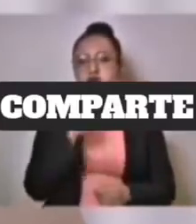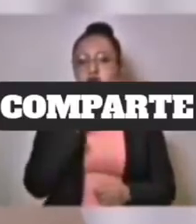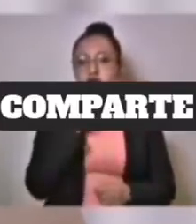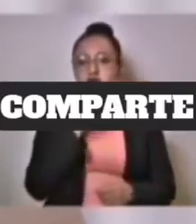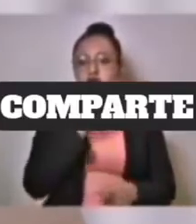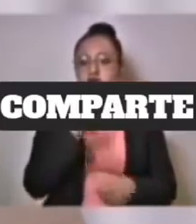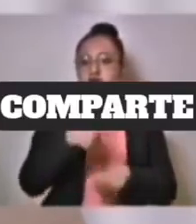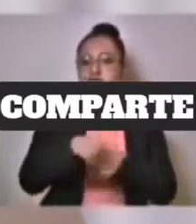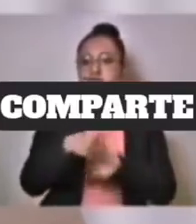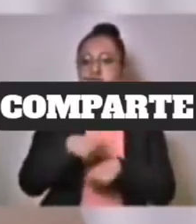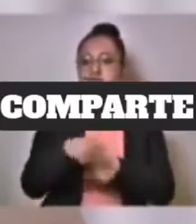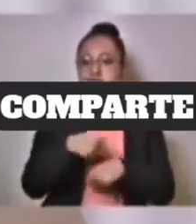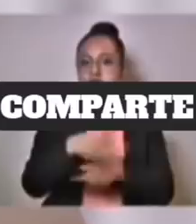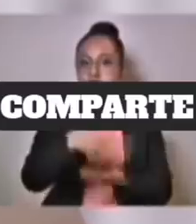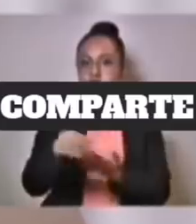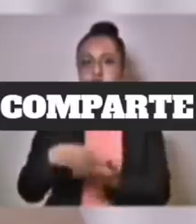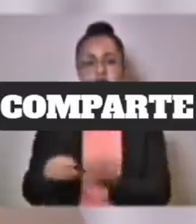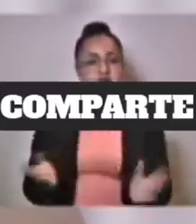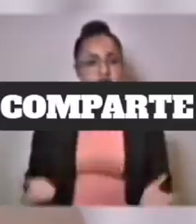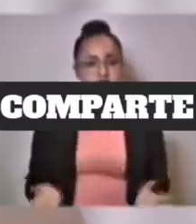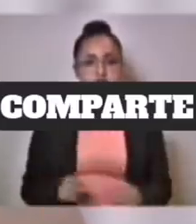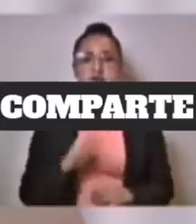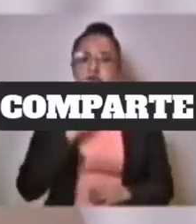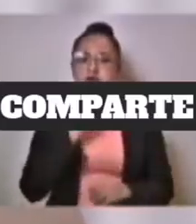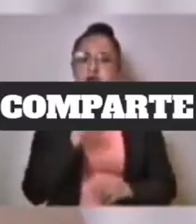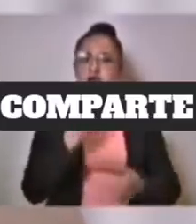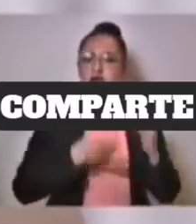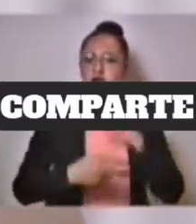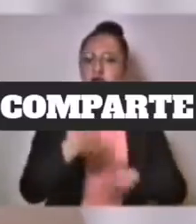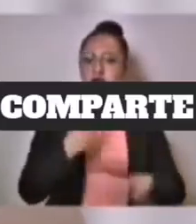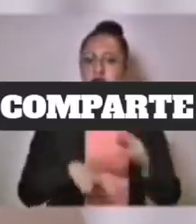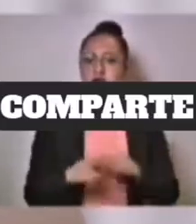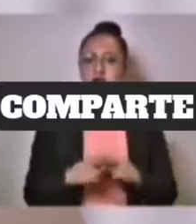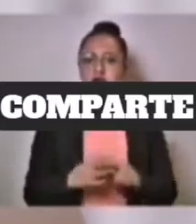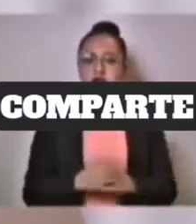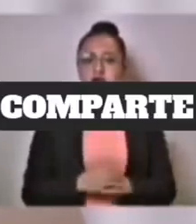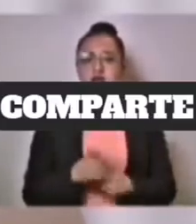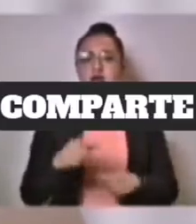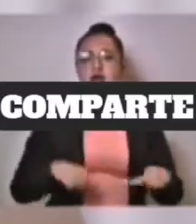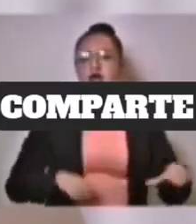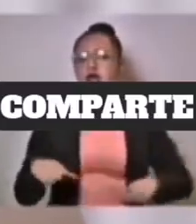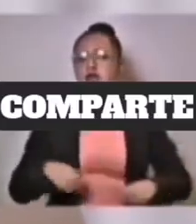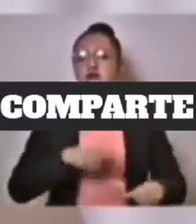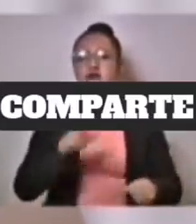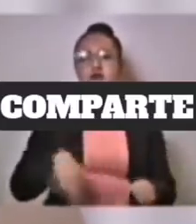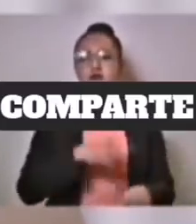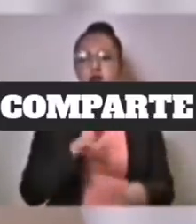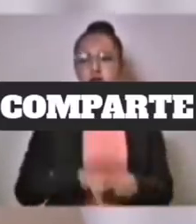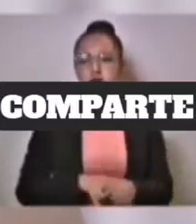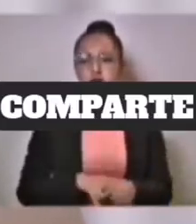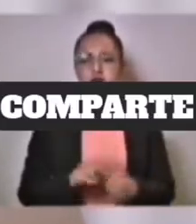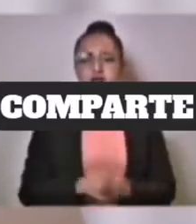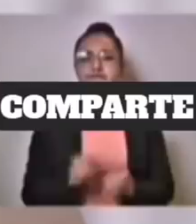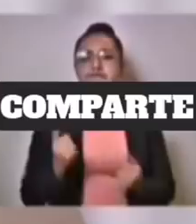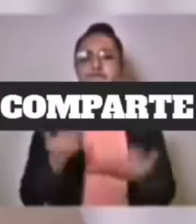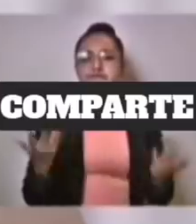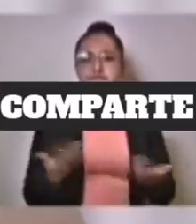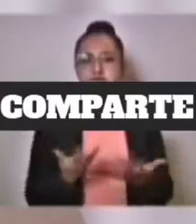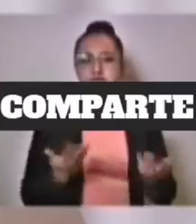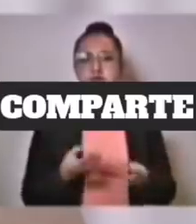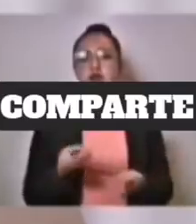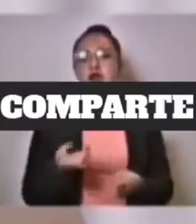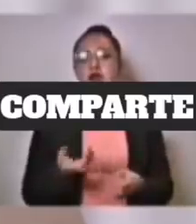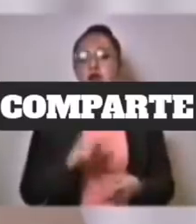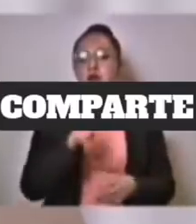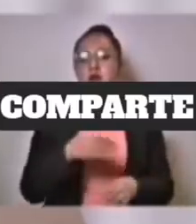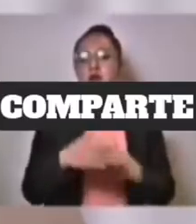niños a regresar a sus actividades y a ser motivo de